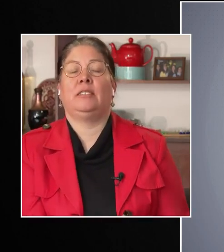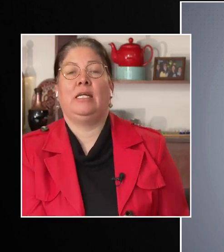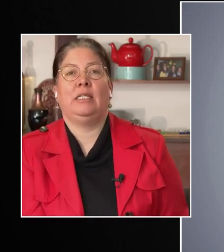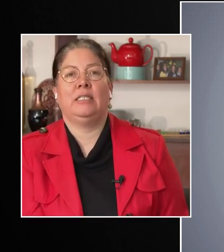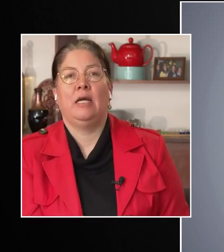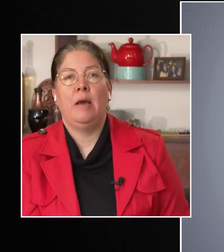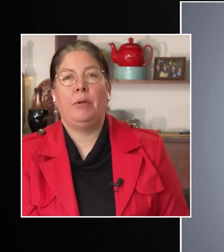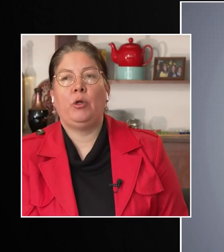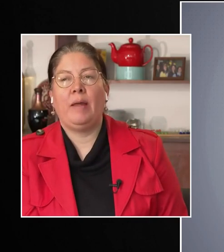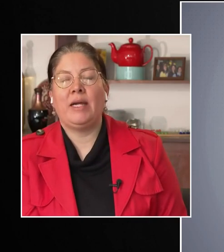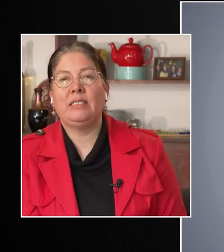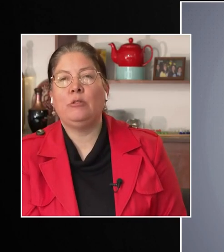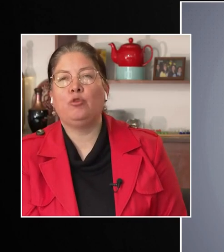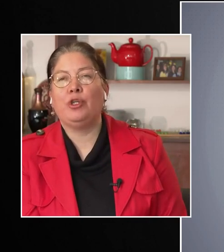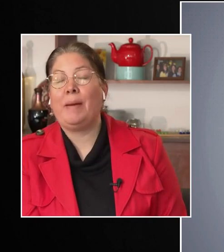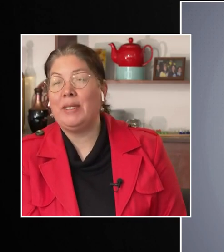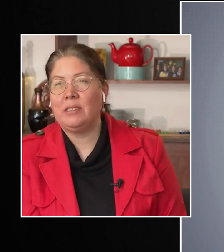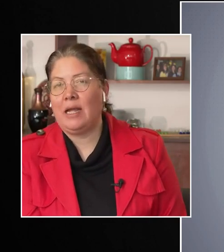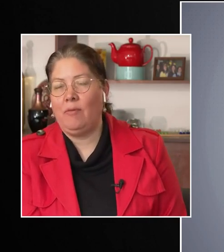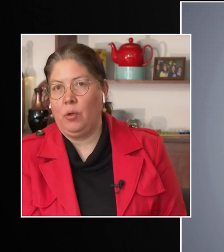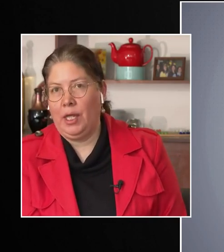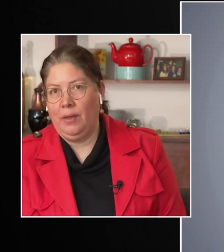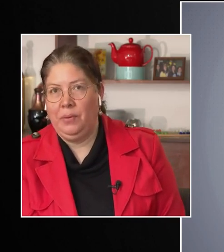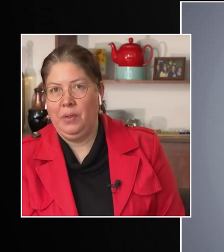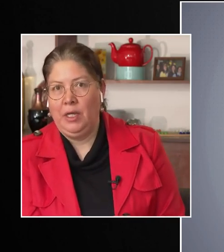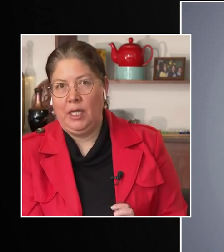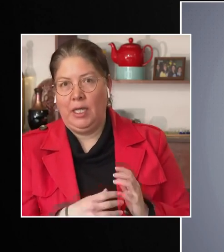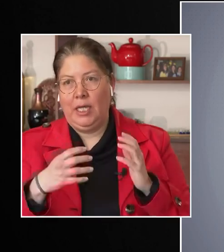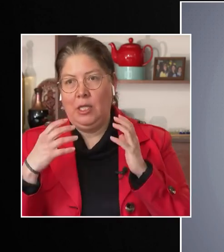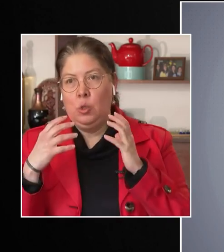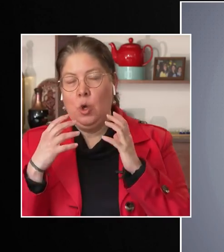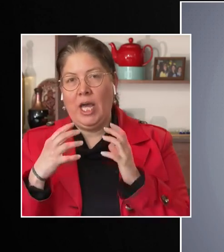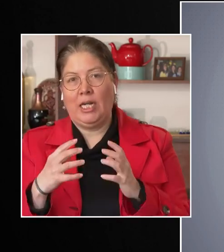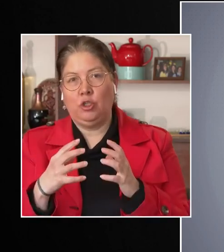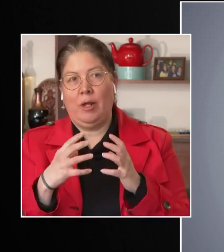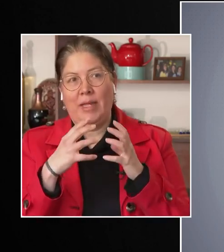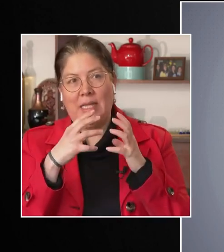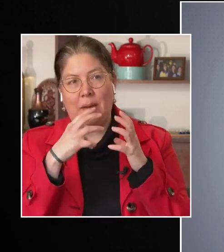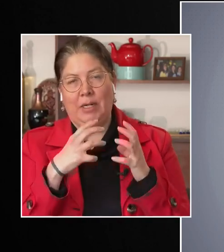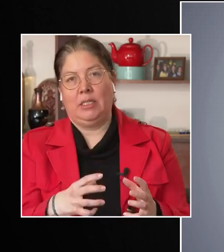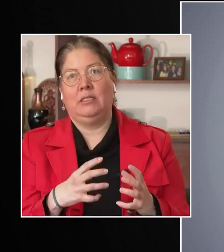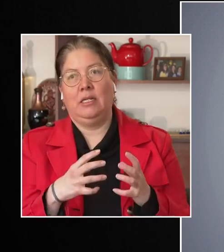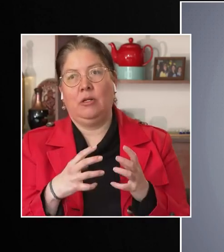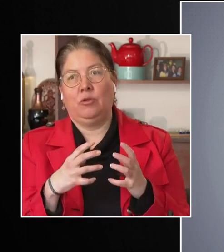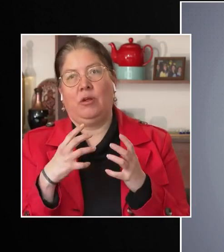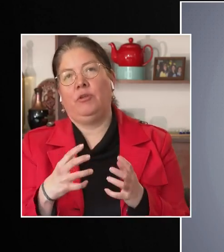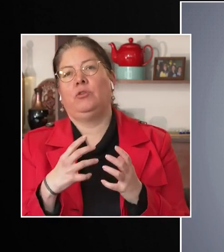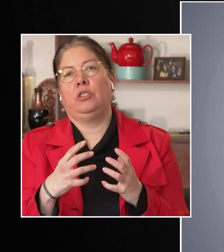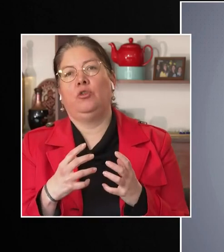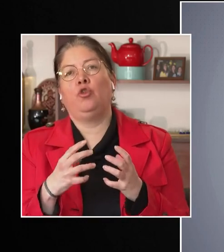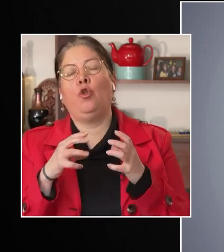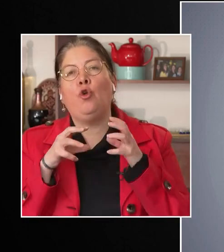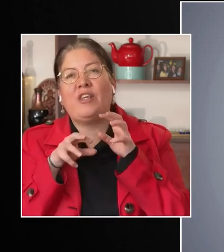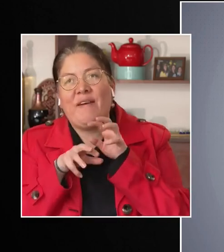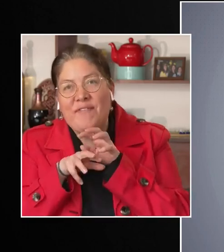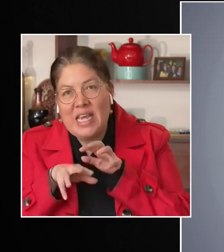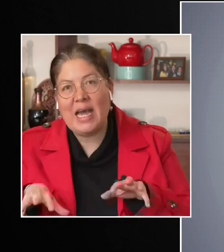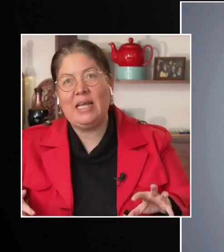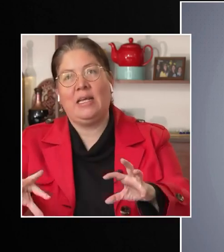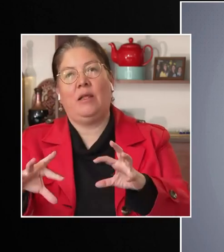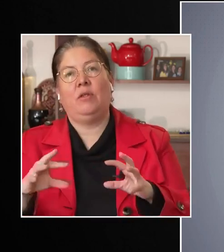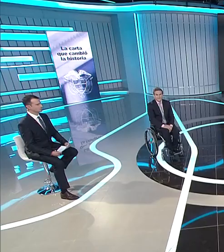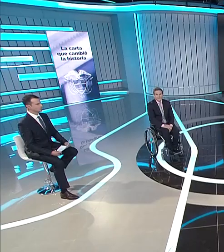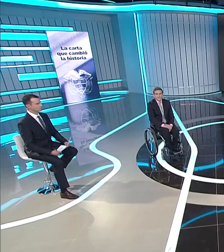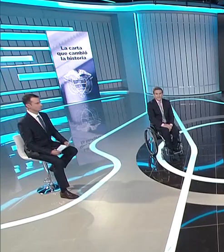no tenía salidas, pero que además institucionalmente estaba bloqueado. No era solamente la presencia del narcotráfico, sino todo lo que